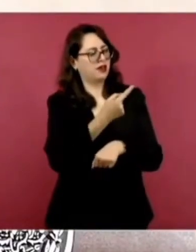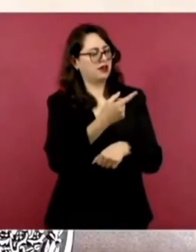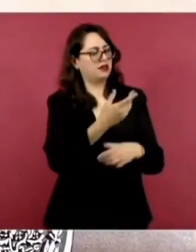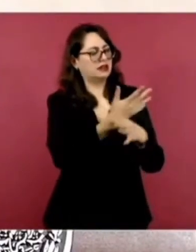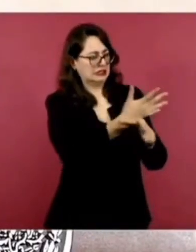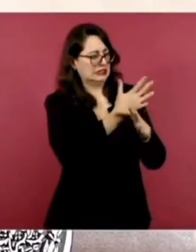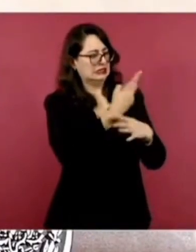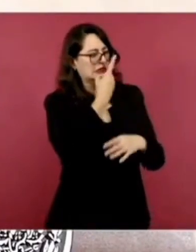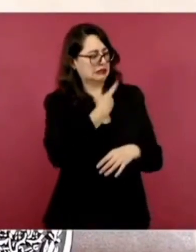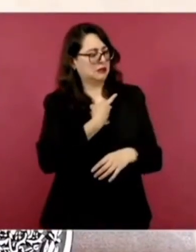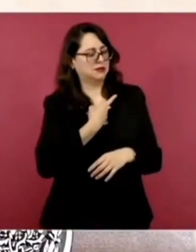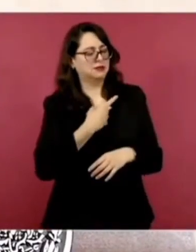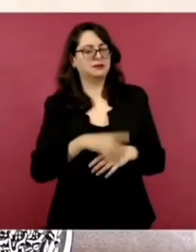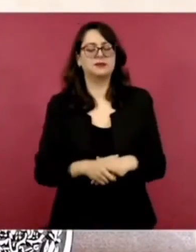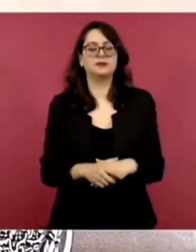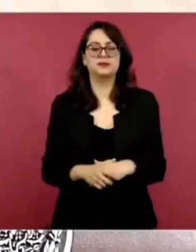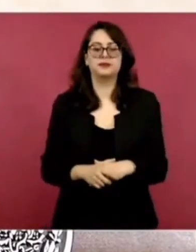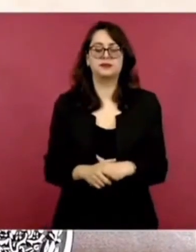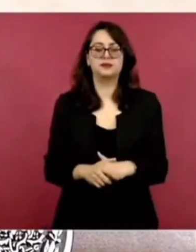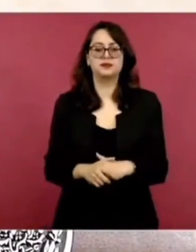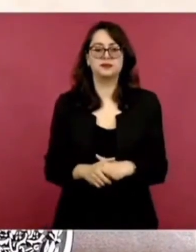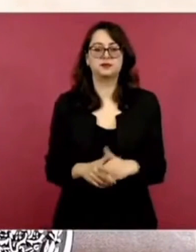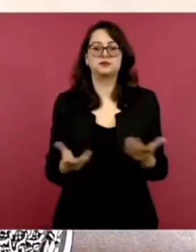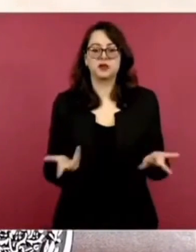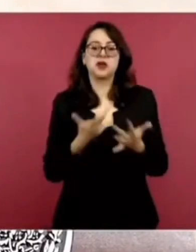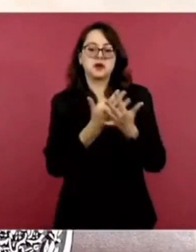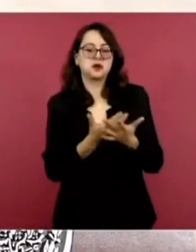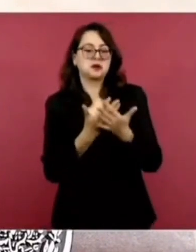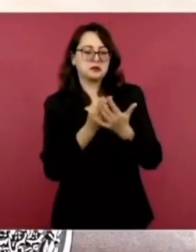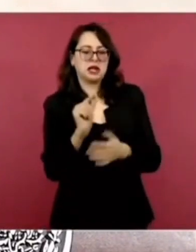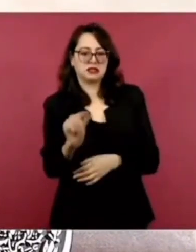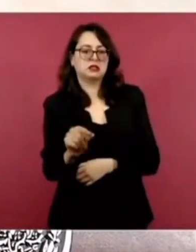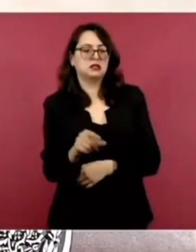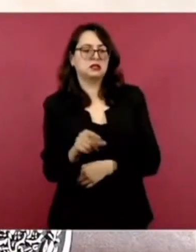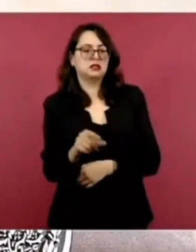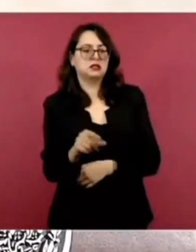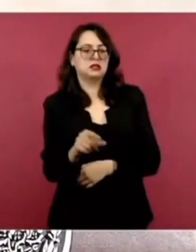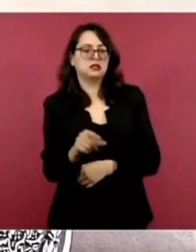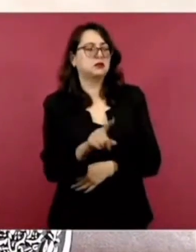Para ser precisos. No perdemos nada, ¿no? Con